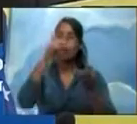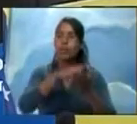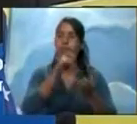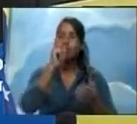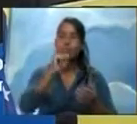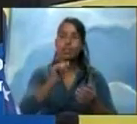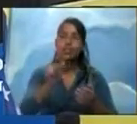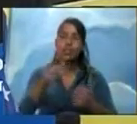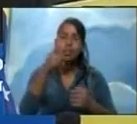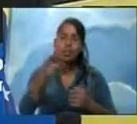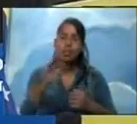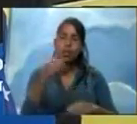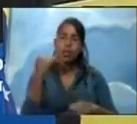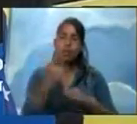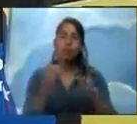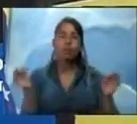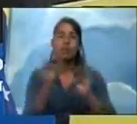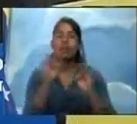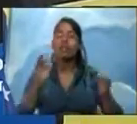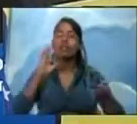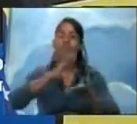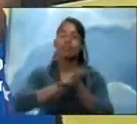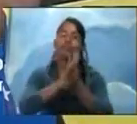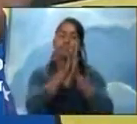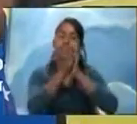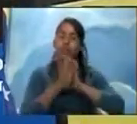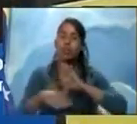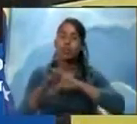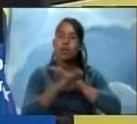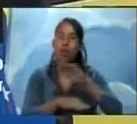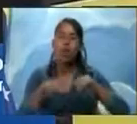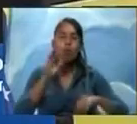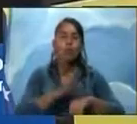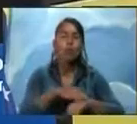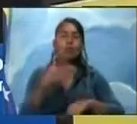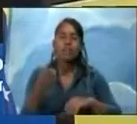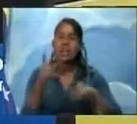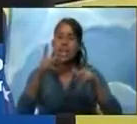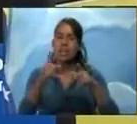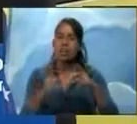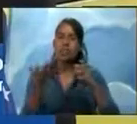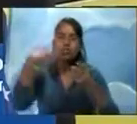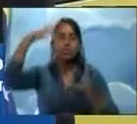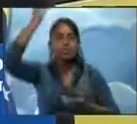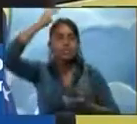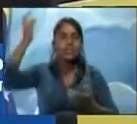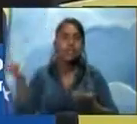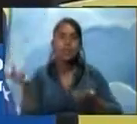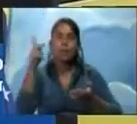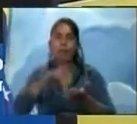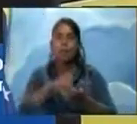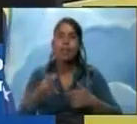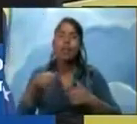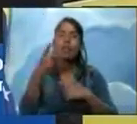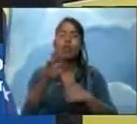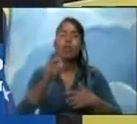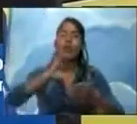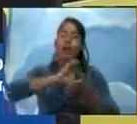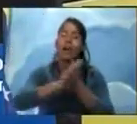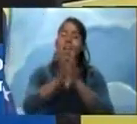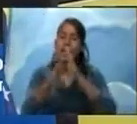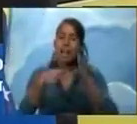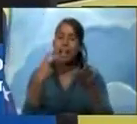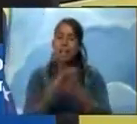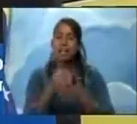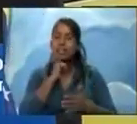y después como la nada, plum, se vino abajo. ¿Por qué esos imperios se levantaban y luego caían,